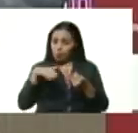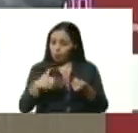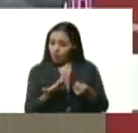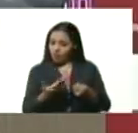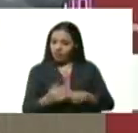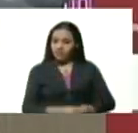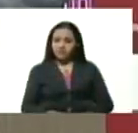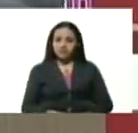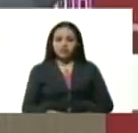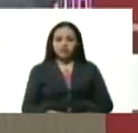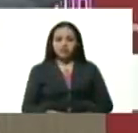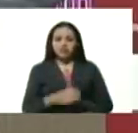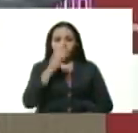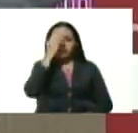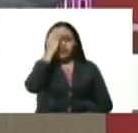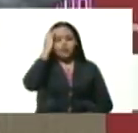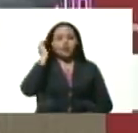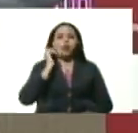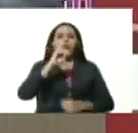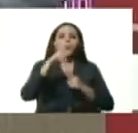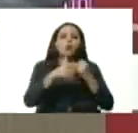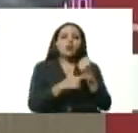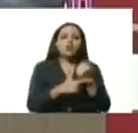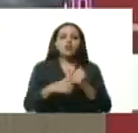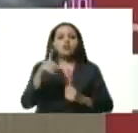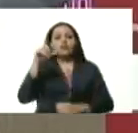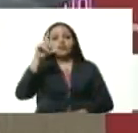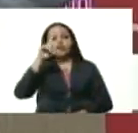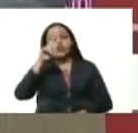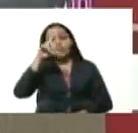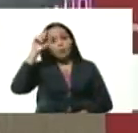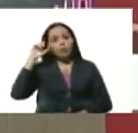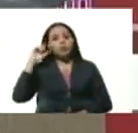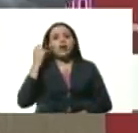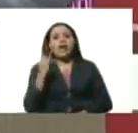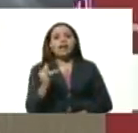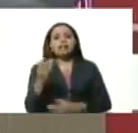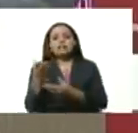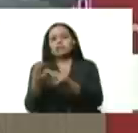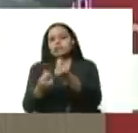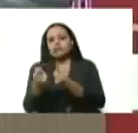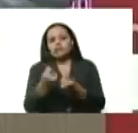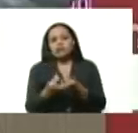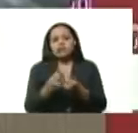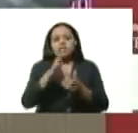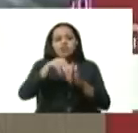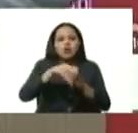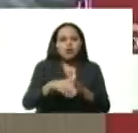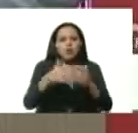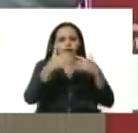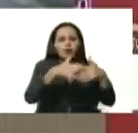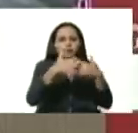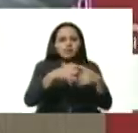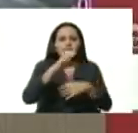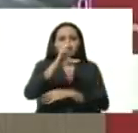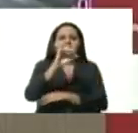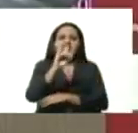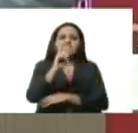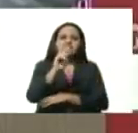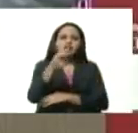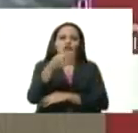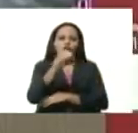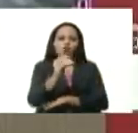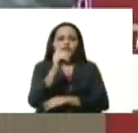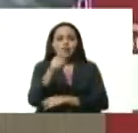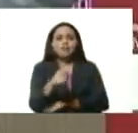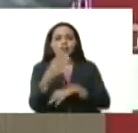Leopoldo López y Juan Guaidó son multimillonarios por toda la cantidad de dinero que se han robado de Citgo, de Monómero, de las cuentas que tiene